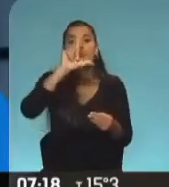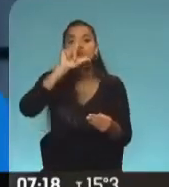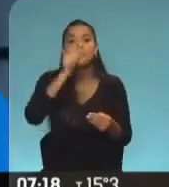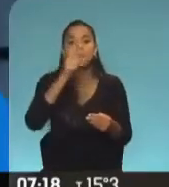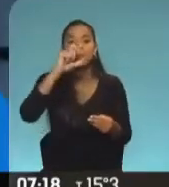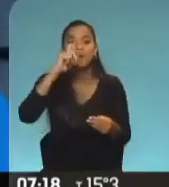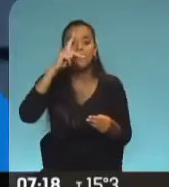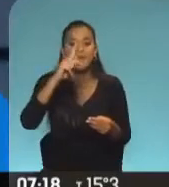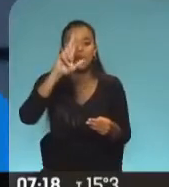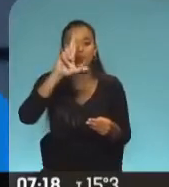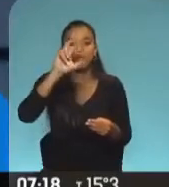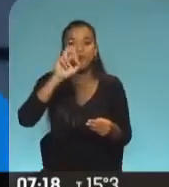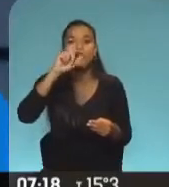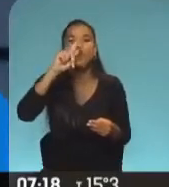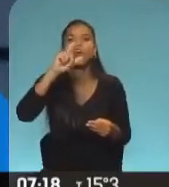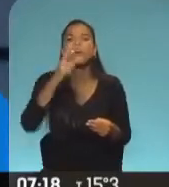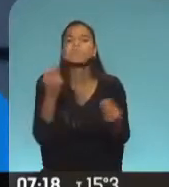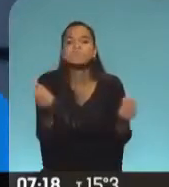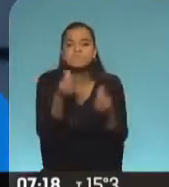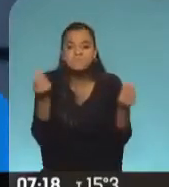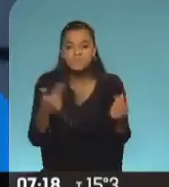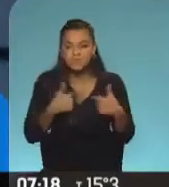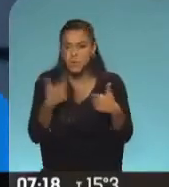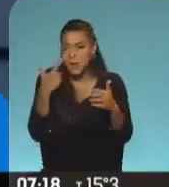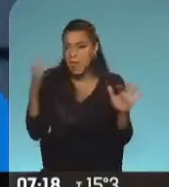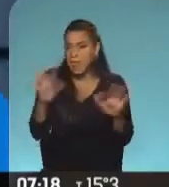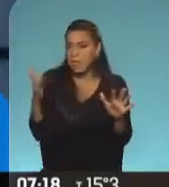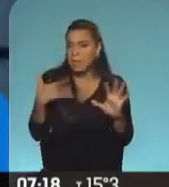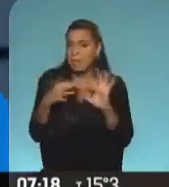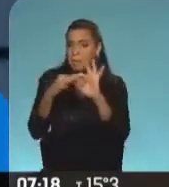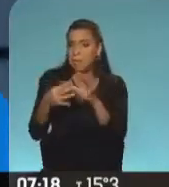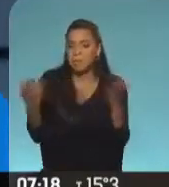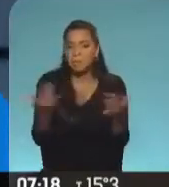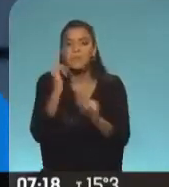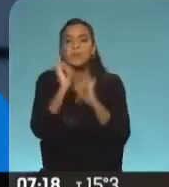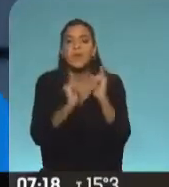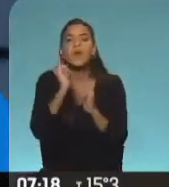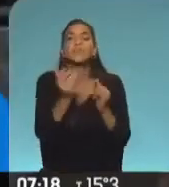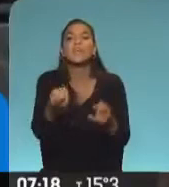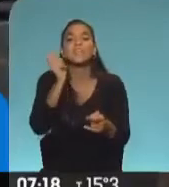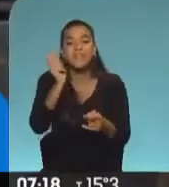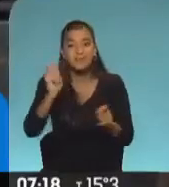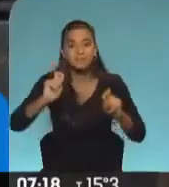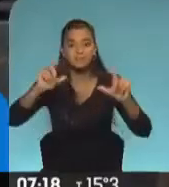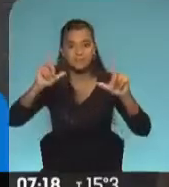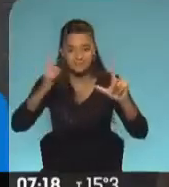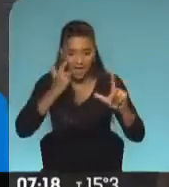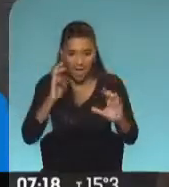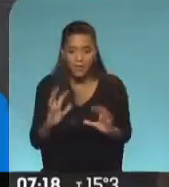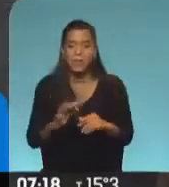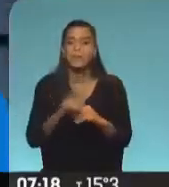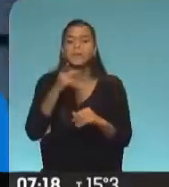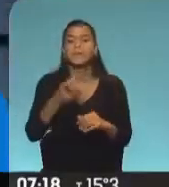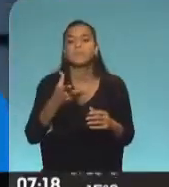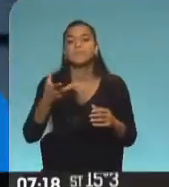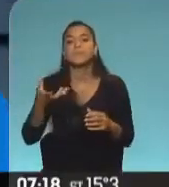el que está del otro lado dice, ¿quién es BlackRock? ¿Qué tengo que ver yo con BlackRock? Cuando le cuente quién es, van a abrir los ojos, ¿no? Así es, sí. Es